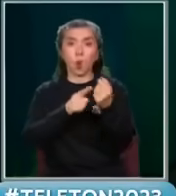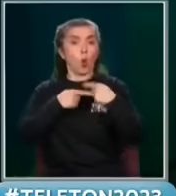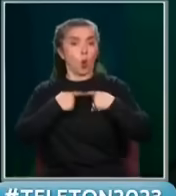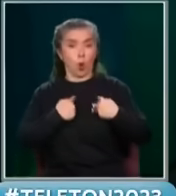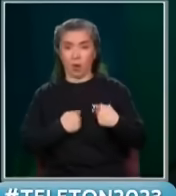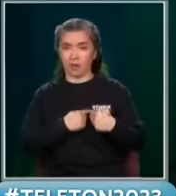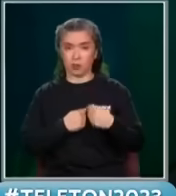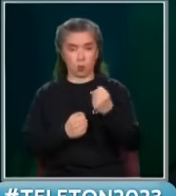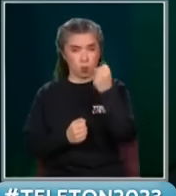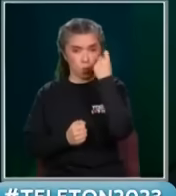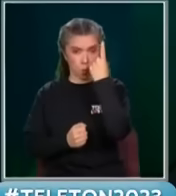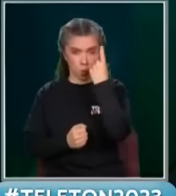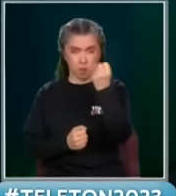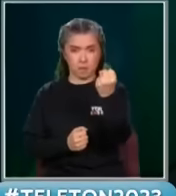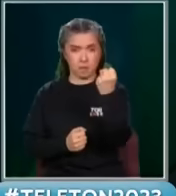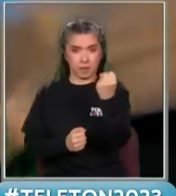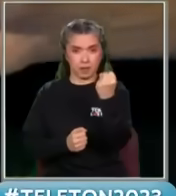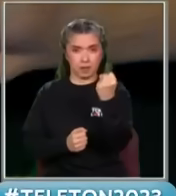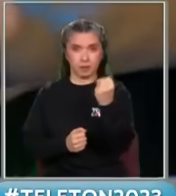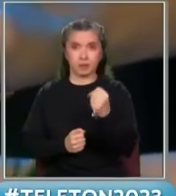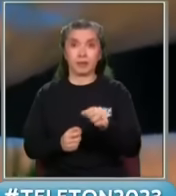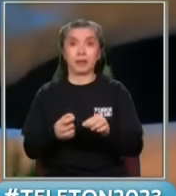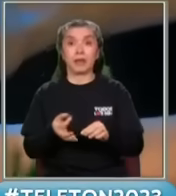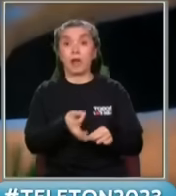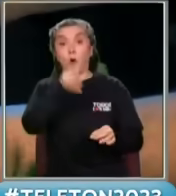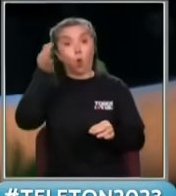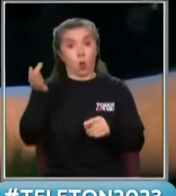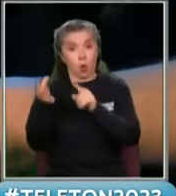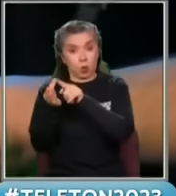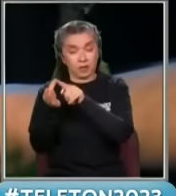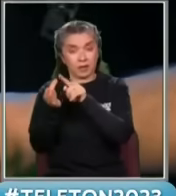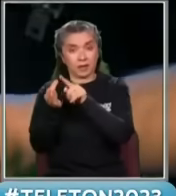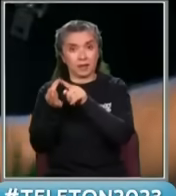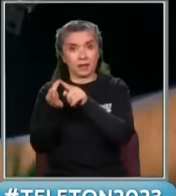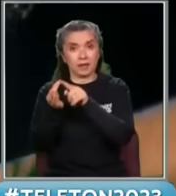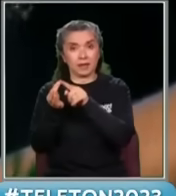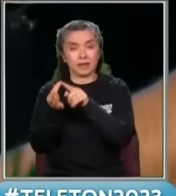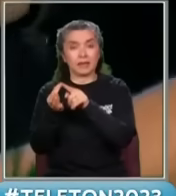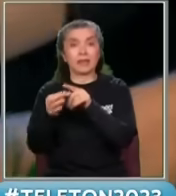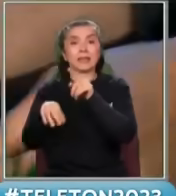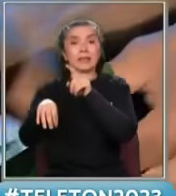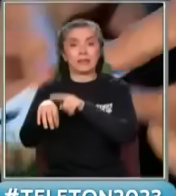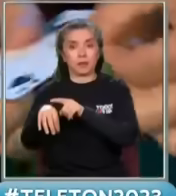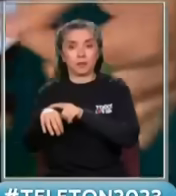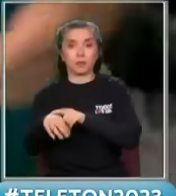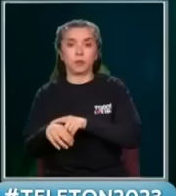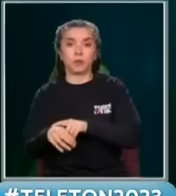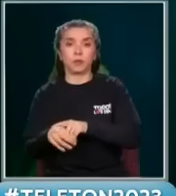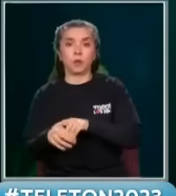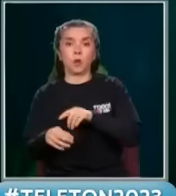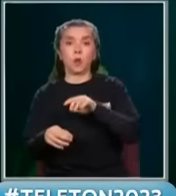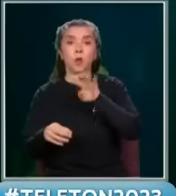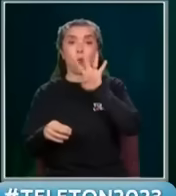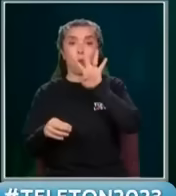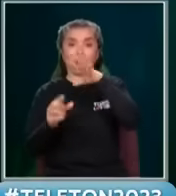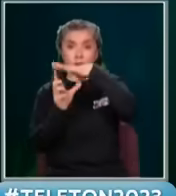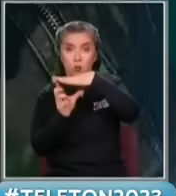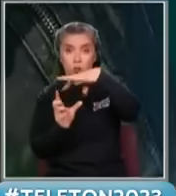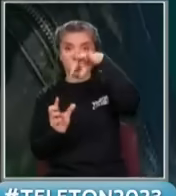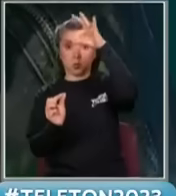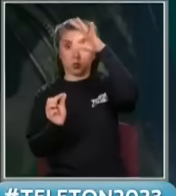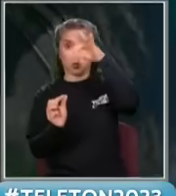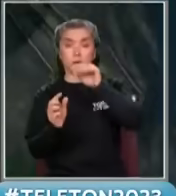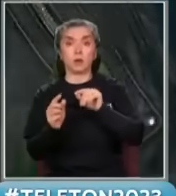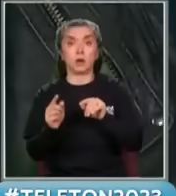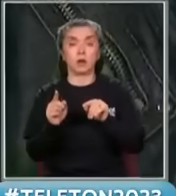mano de Nati. Tengo acá una carta que va a representar el tiempo, que es un 4 de picas. Quiero que lo vean en mis